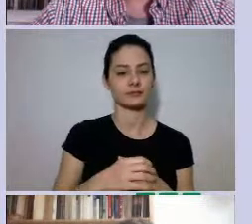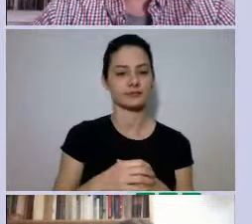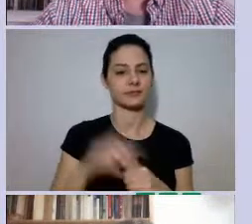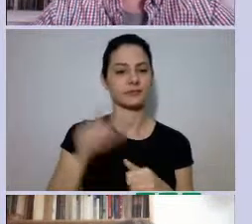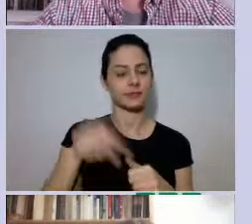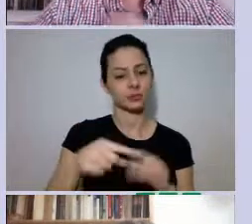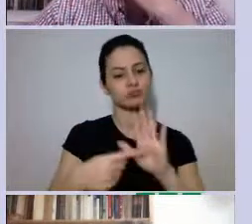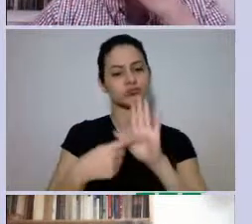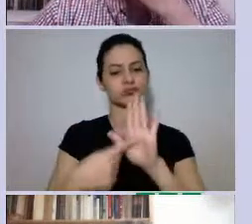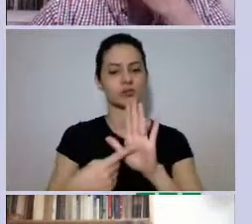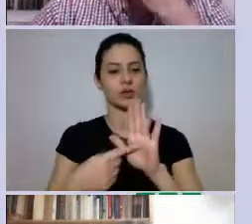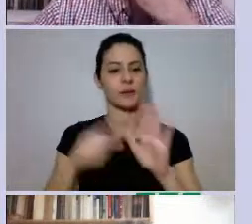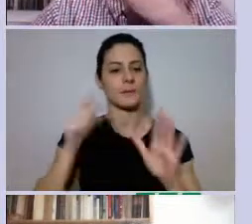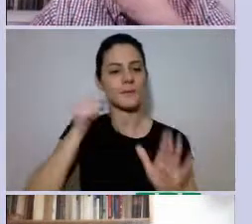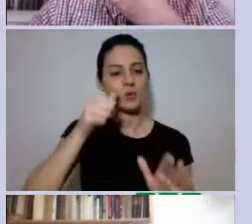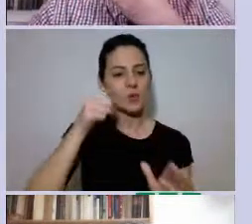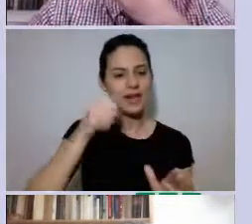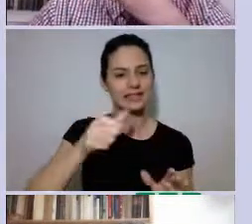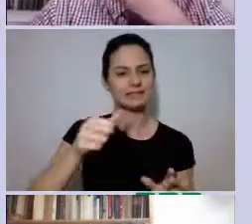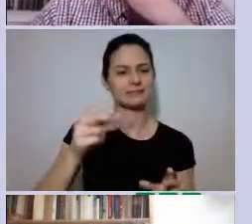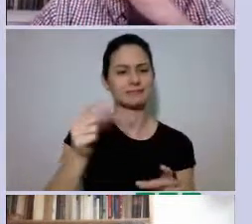de ellas como mujeres milenarias?